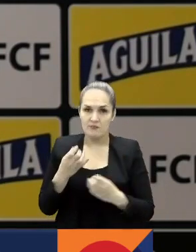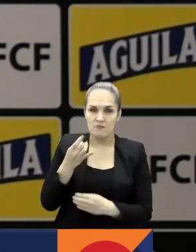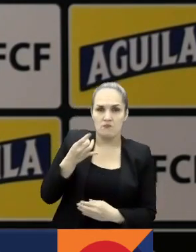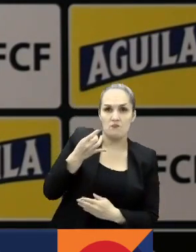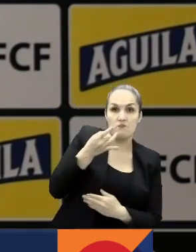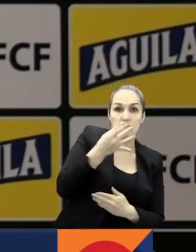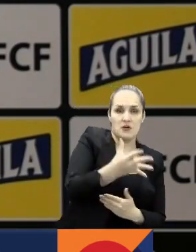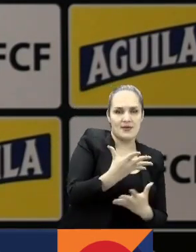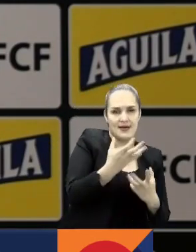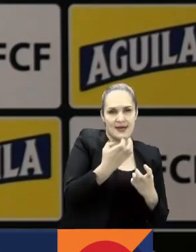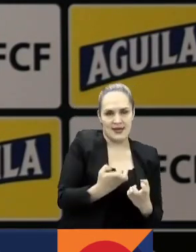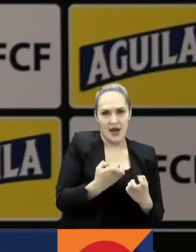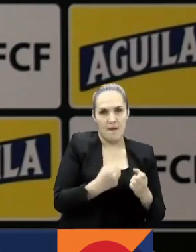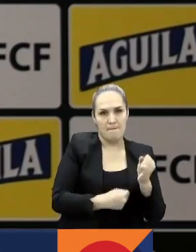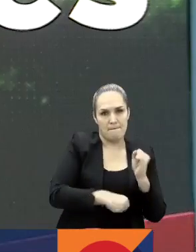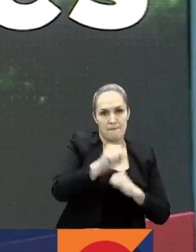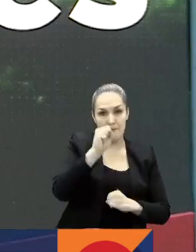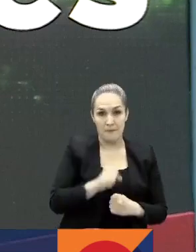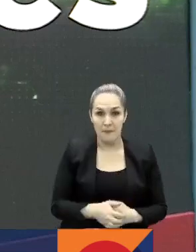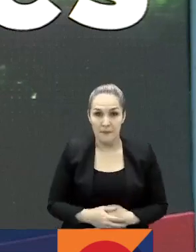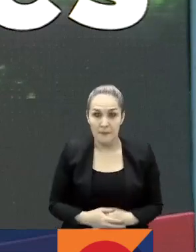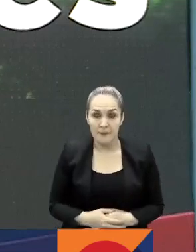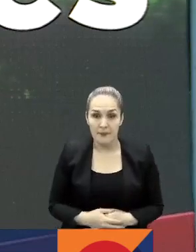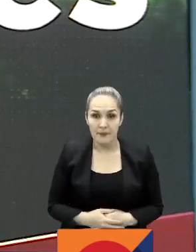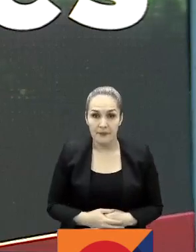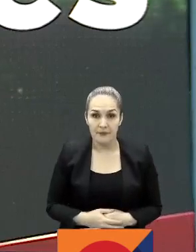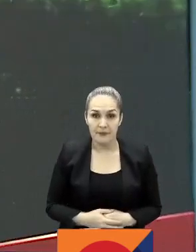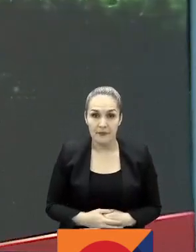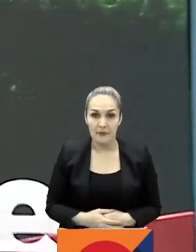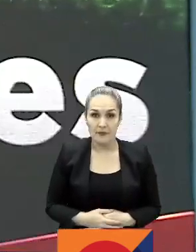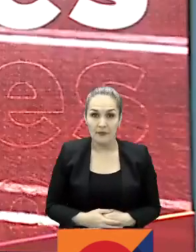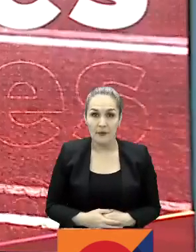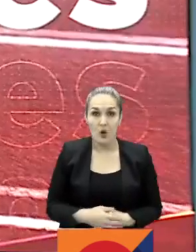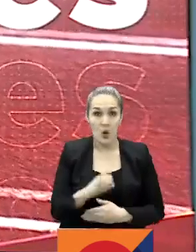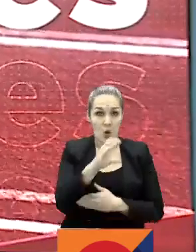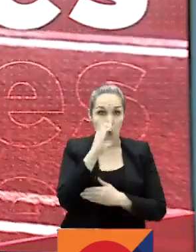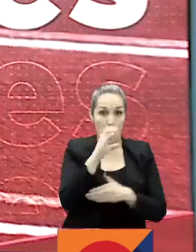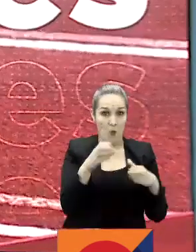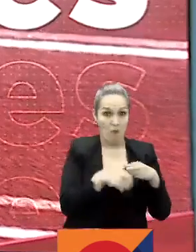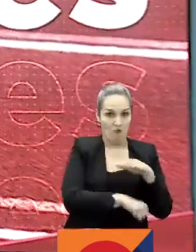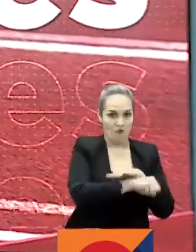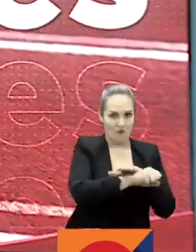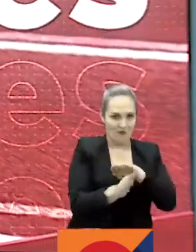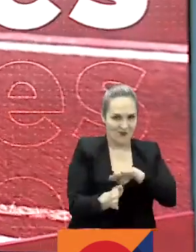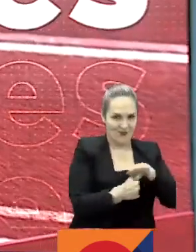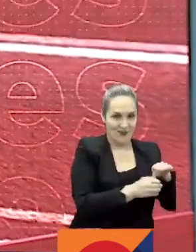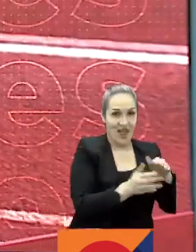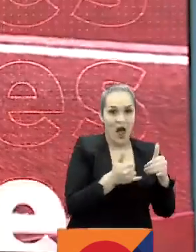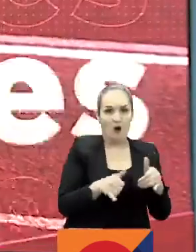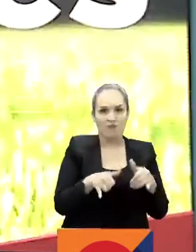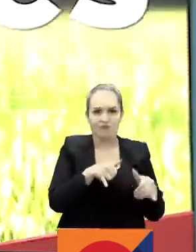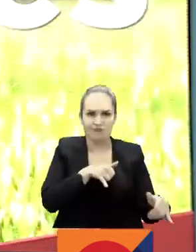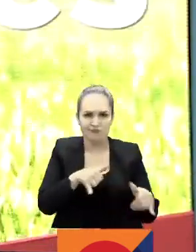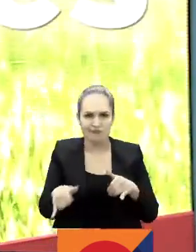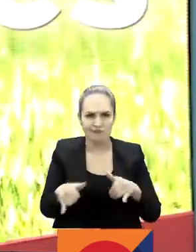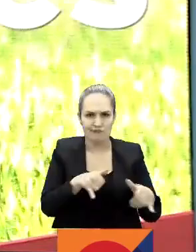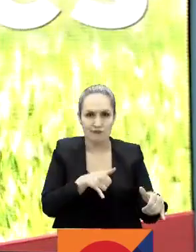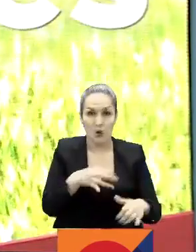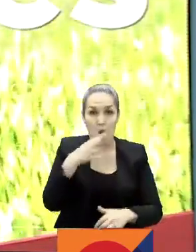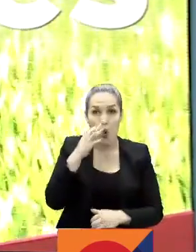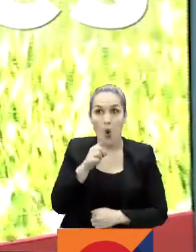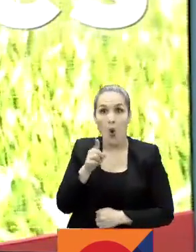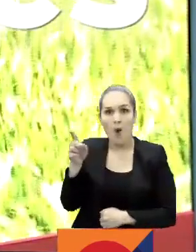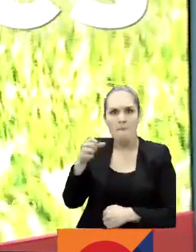poder sacar el partido adelante. De nuestra selección pasamos ahora al ciclismo para hablar del kazajo Lutsenko, que ganó